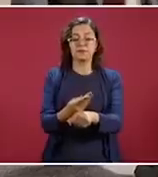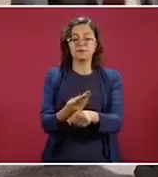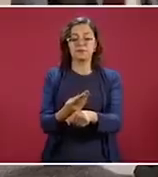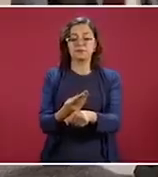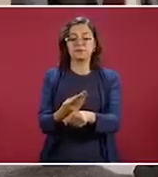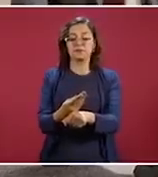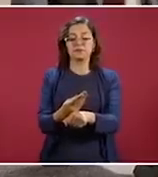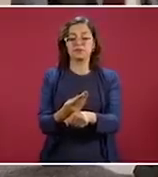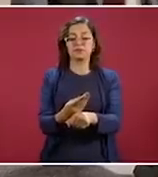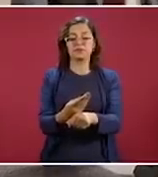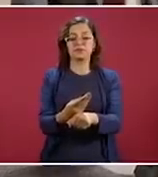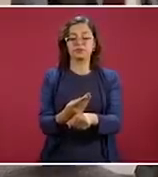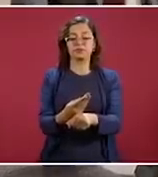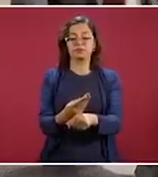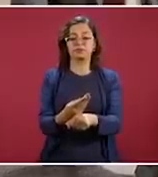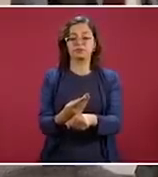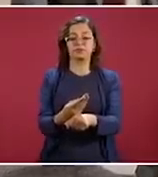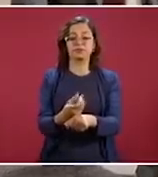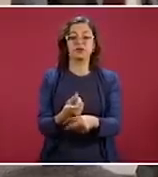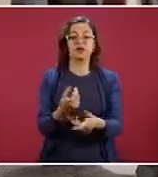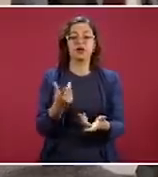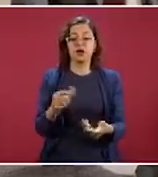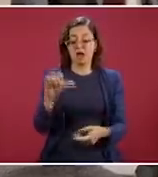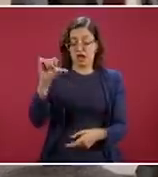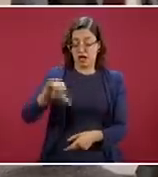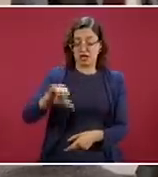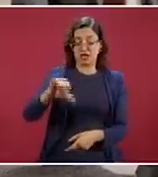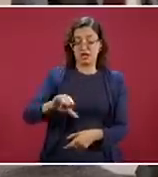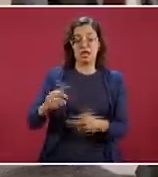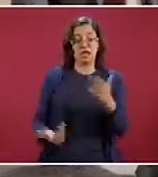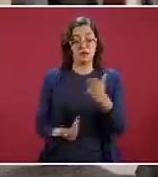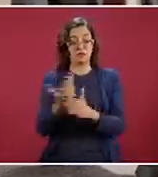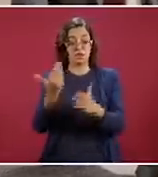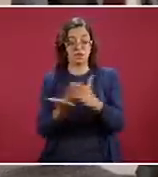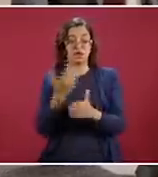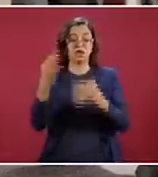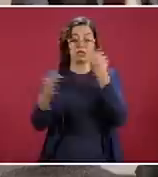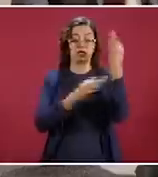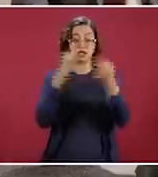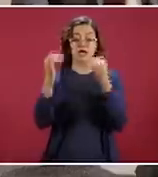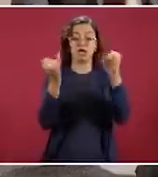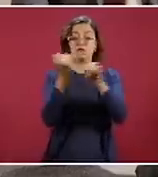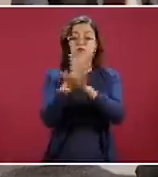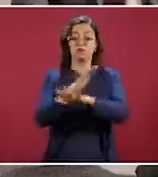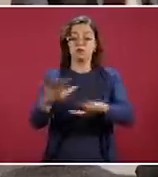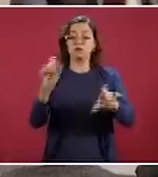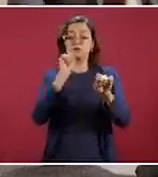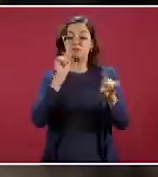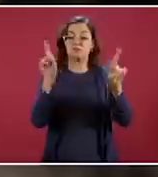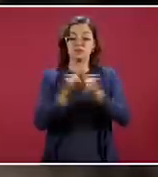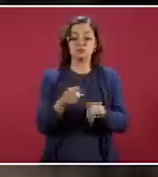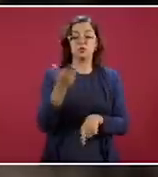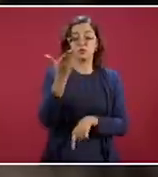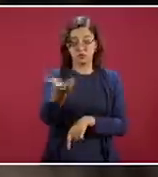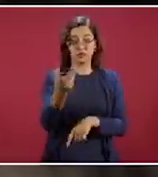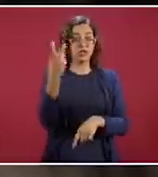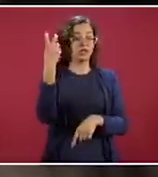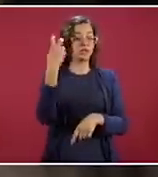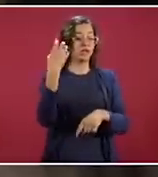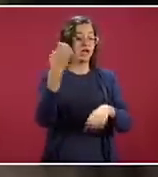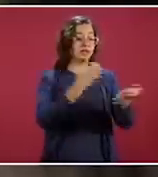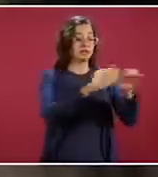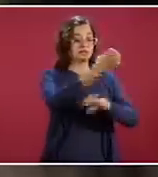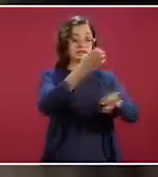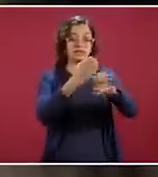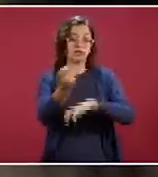información que se recibe de estas mañaneras y de sus visitas a los estados nos permite difundir